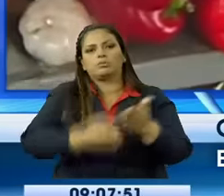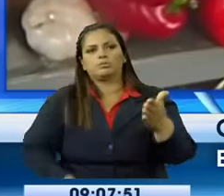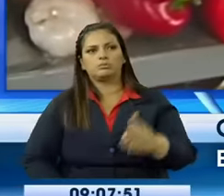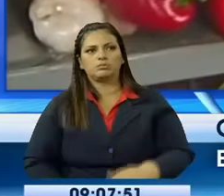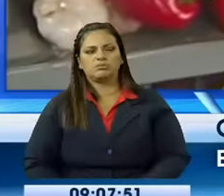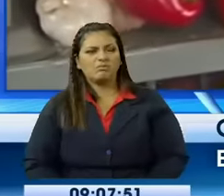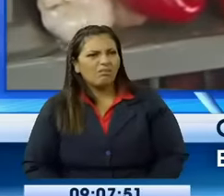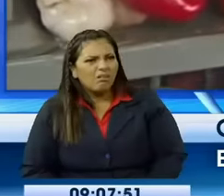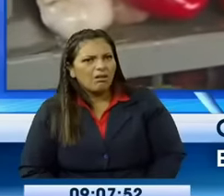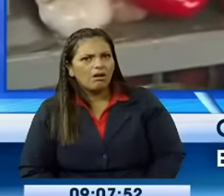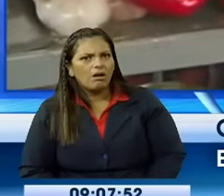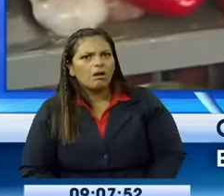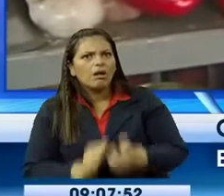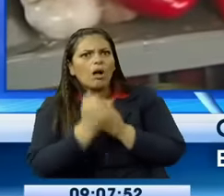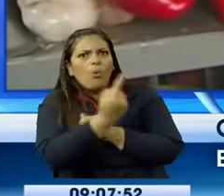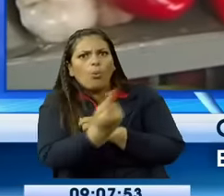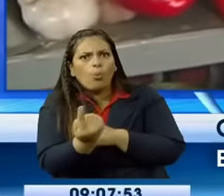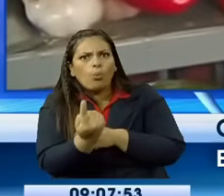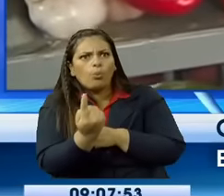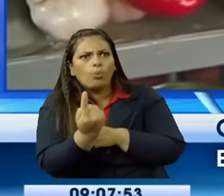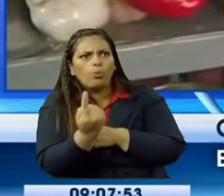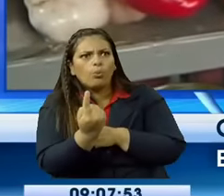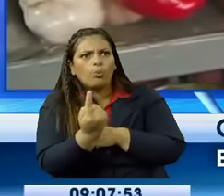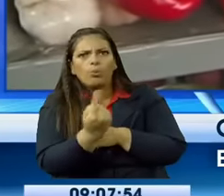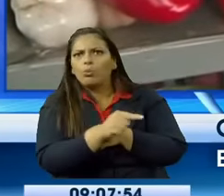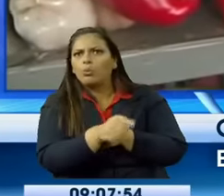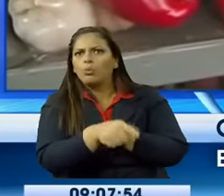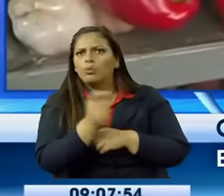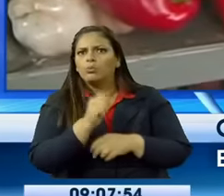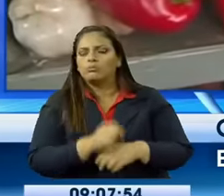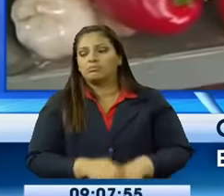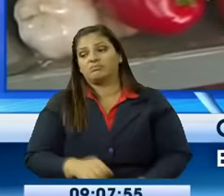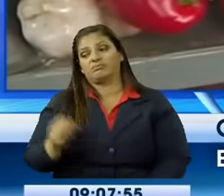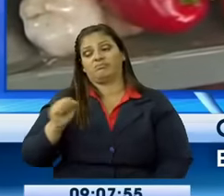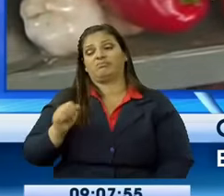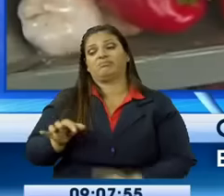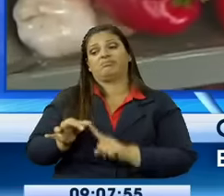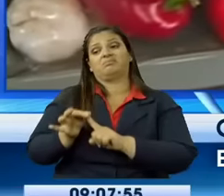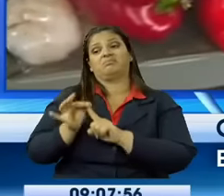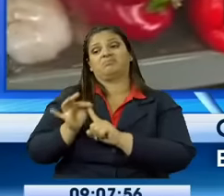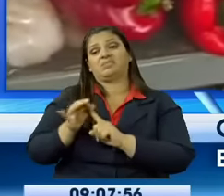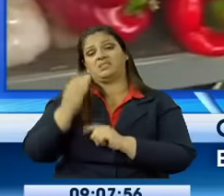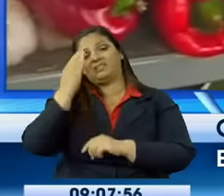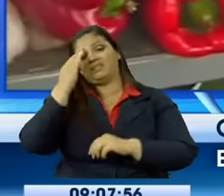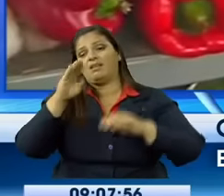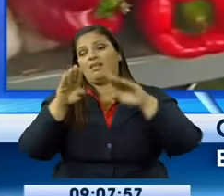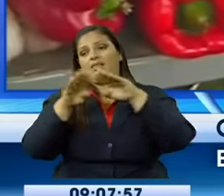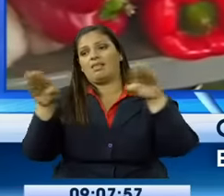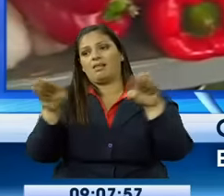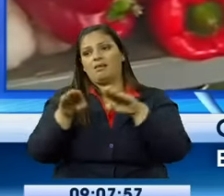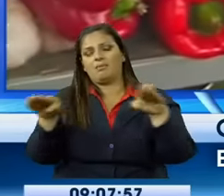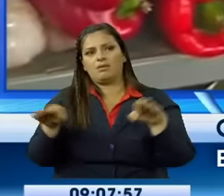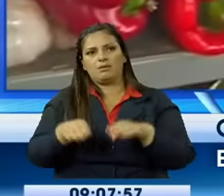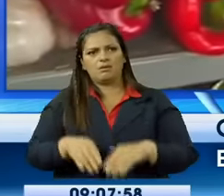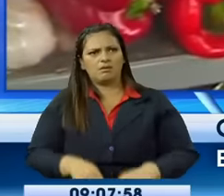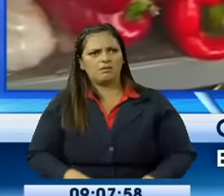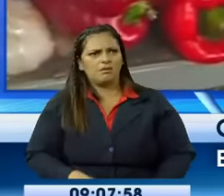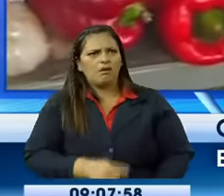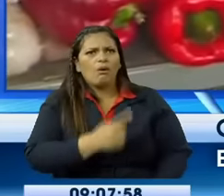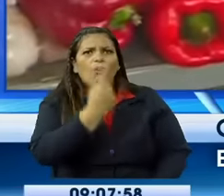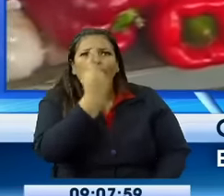Hugo. ¿Cada uno? Cada uno, por ser especiales, por ser... Mira que también hay poquito. José Morrón, ¿no? Hermano, ¿cómo arroz